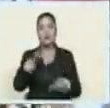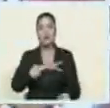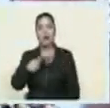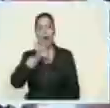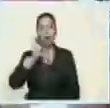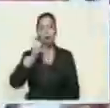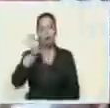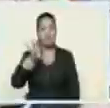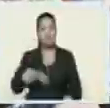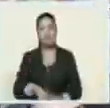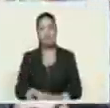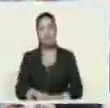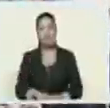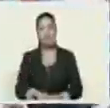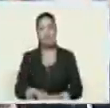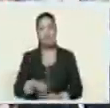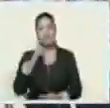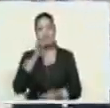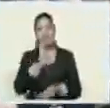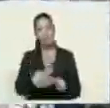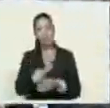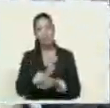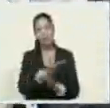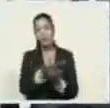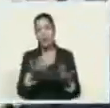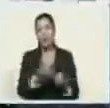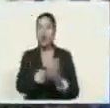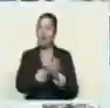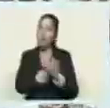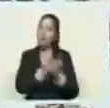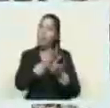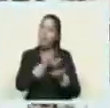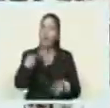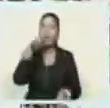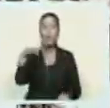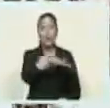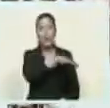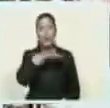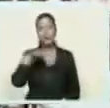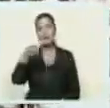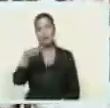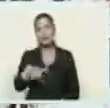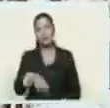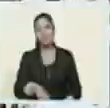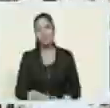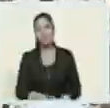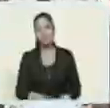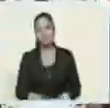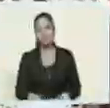dejar de ver la patria de protección amorosa a todo el pueblo